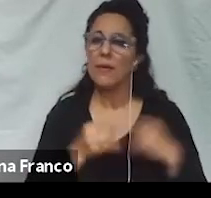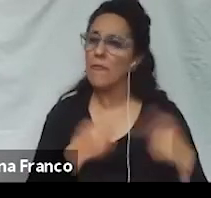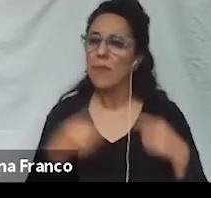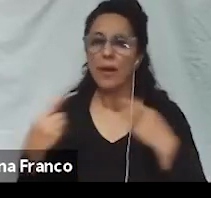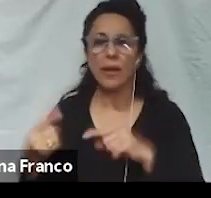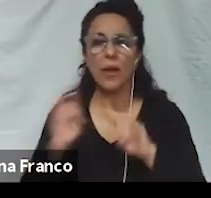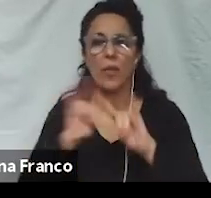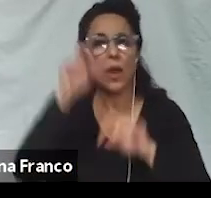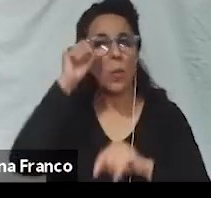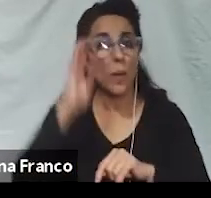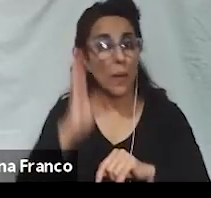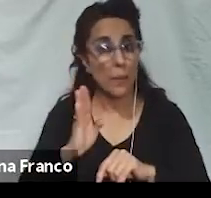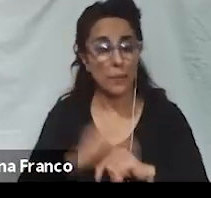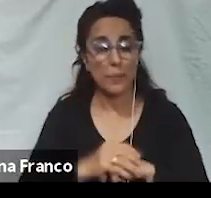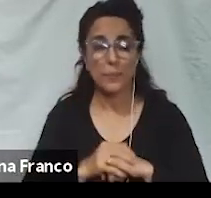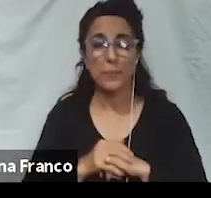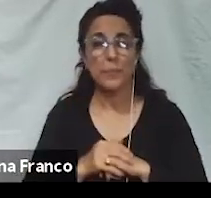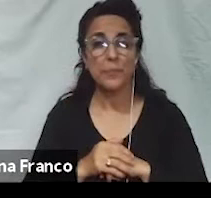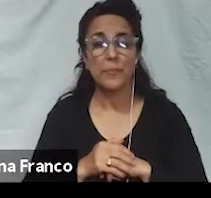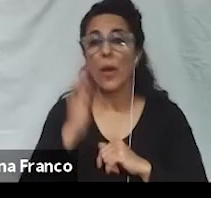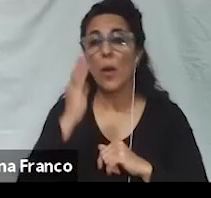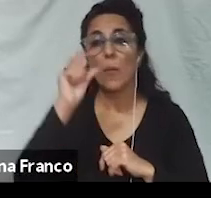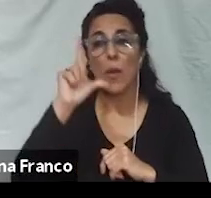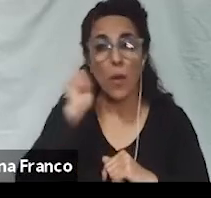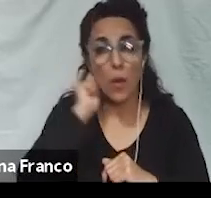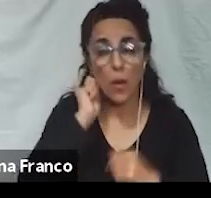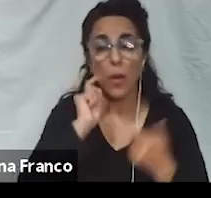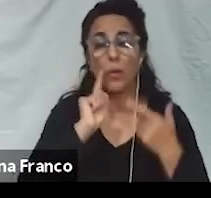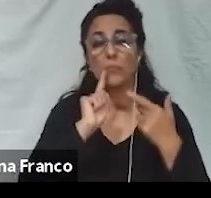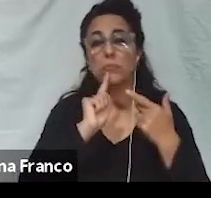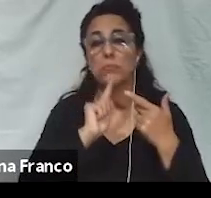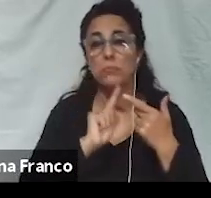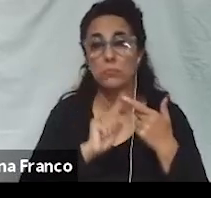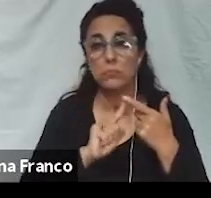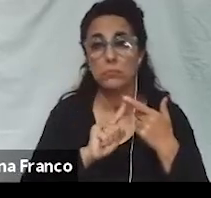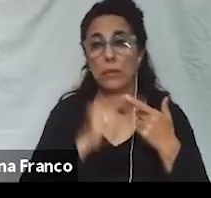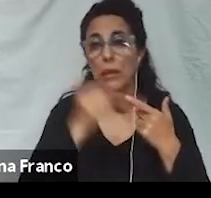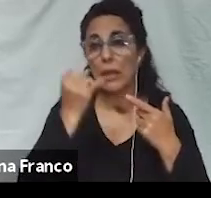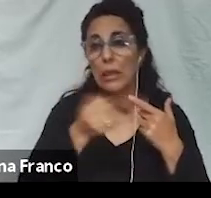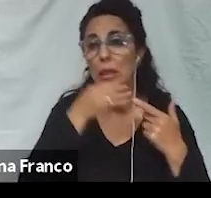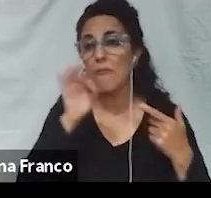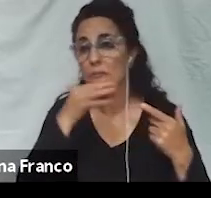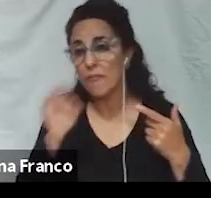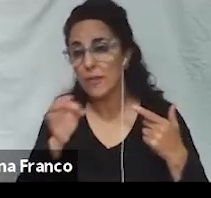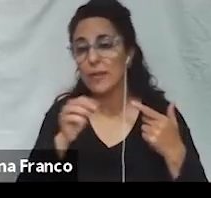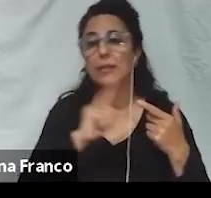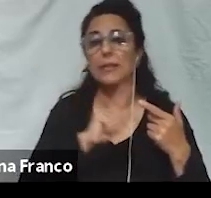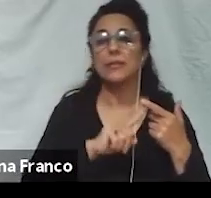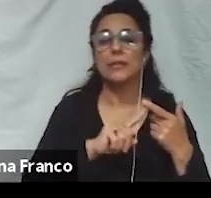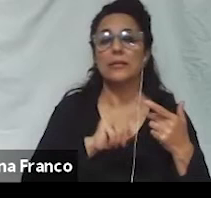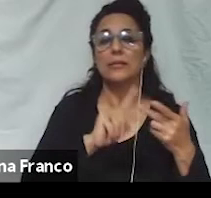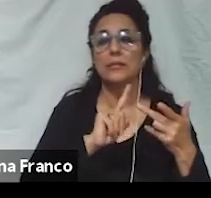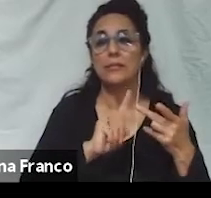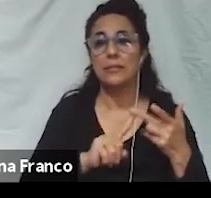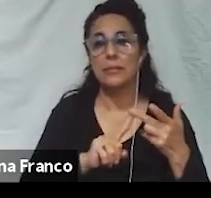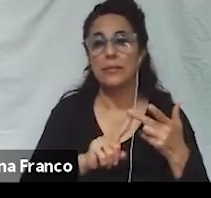la variedad de páginas web, que es lo que les decía, si el sitio web tiene un blog, tiene una tienda en línea, porque hay sitios web que tienen como que todo, tienen